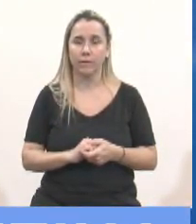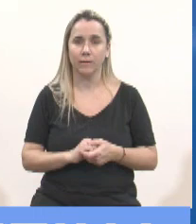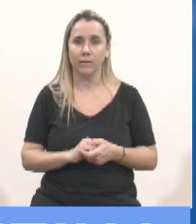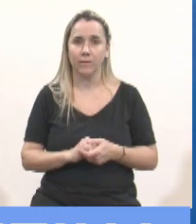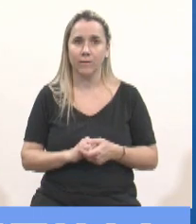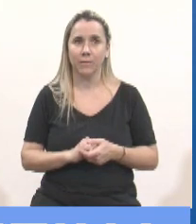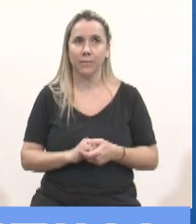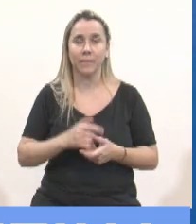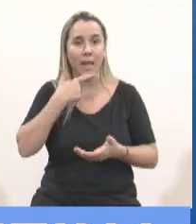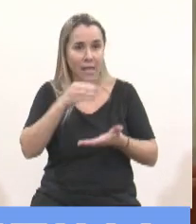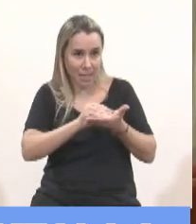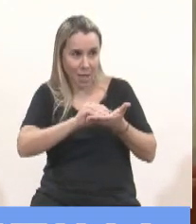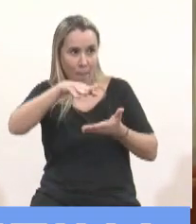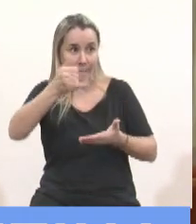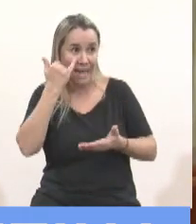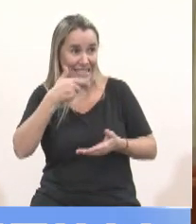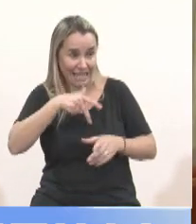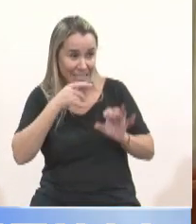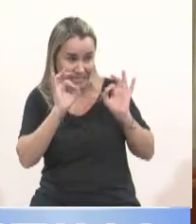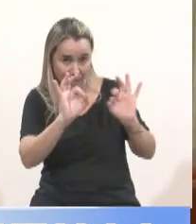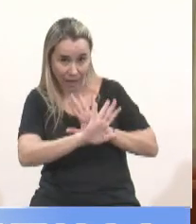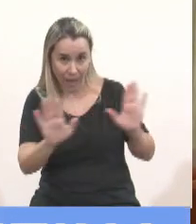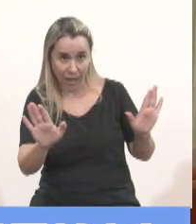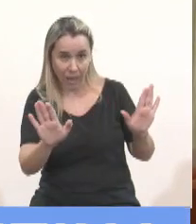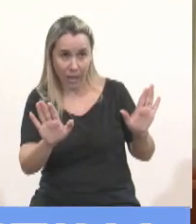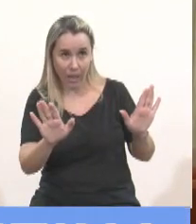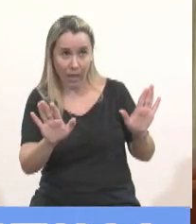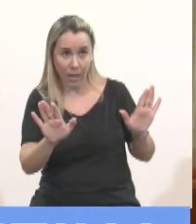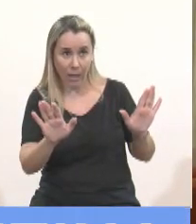Senador Mayans, ¿terminó su intervención?